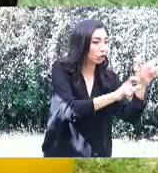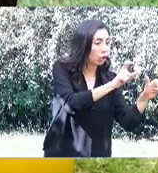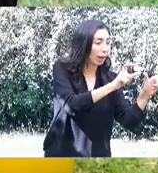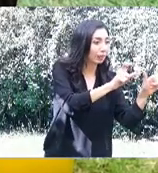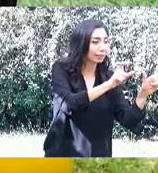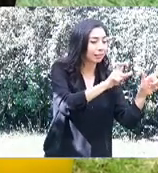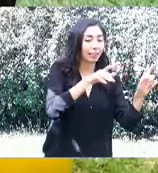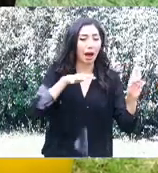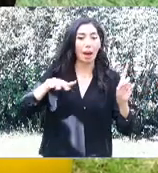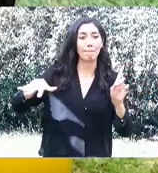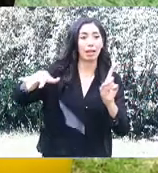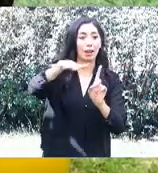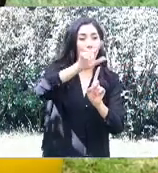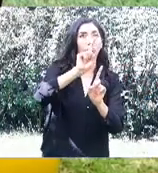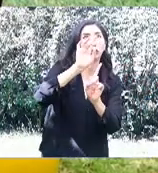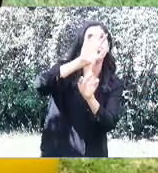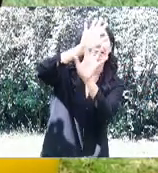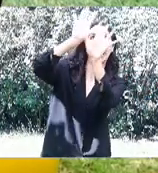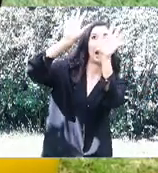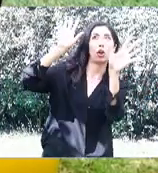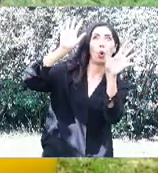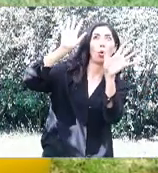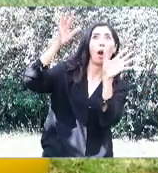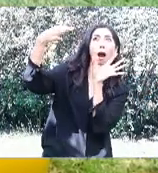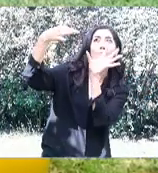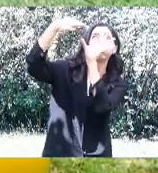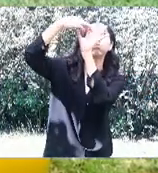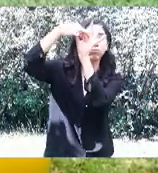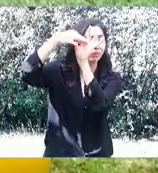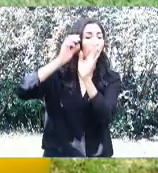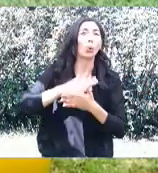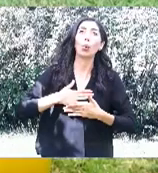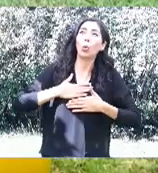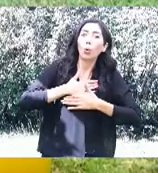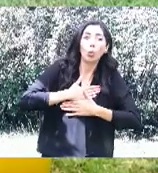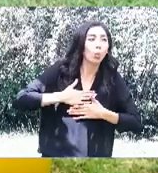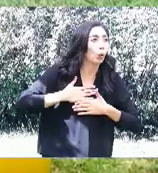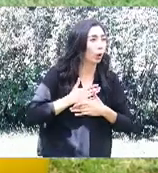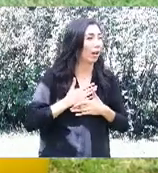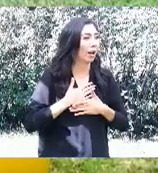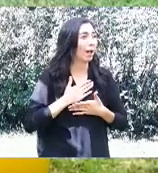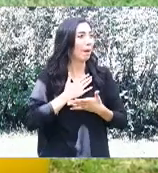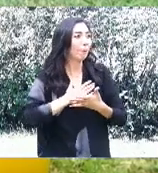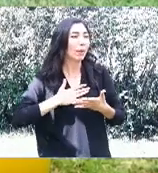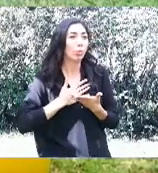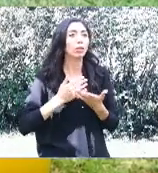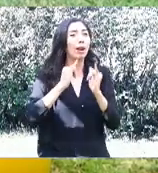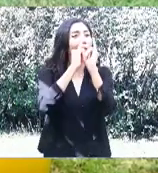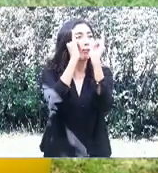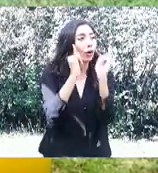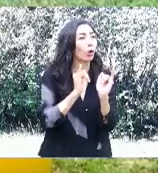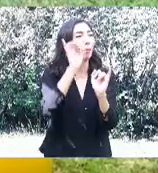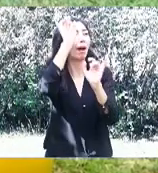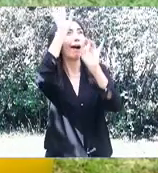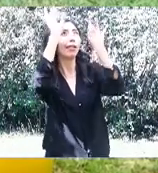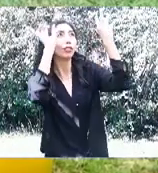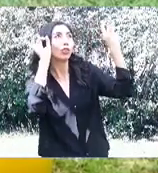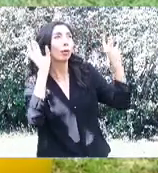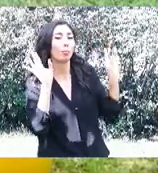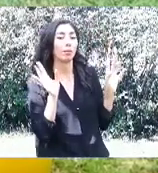ambiente con la relación con el cielo con las distintas formas que toma formas materiales que Tom que toma la astronomía y